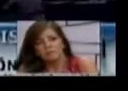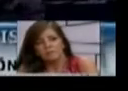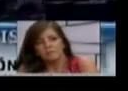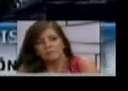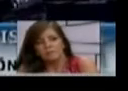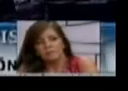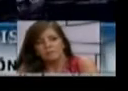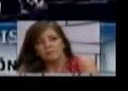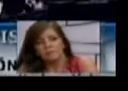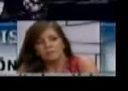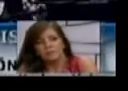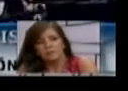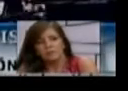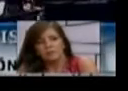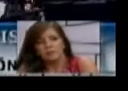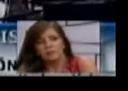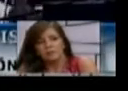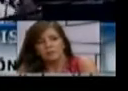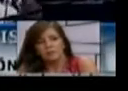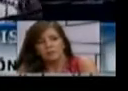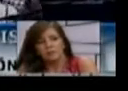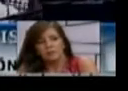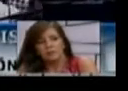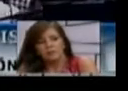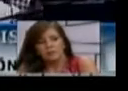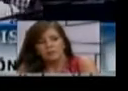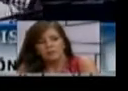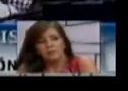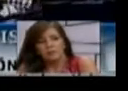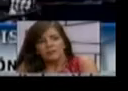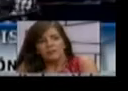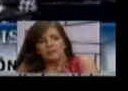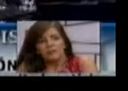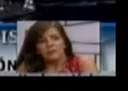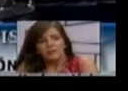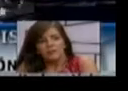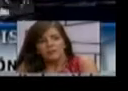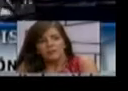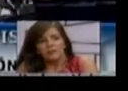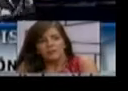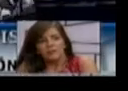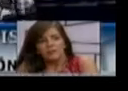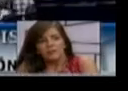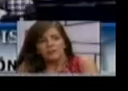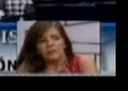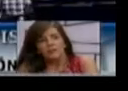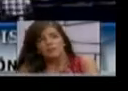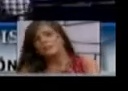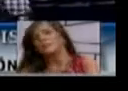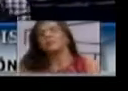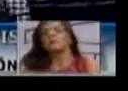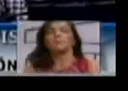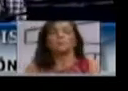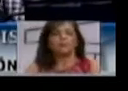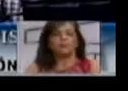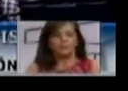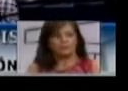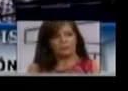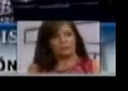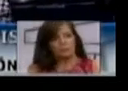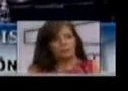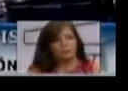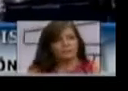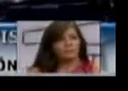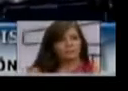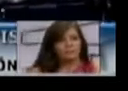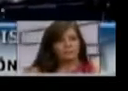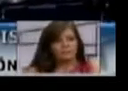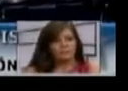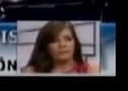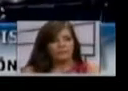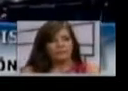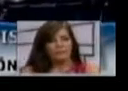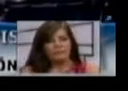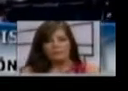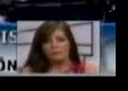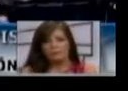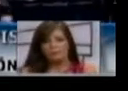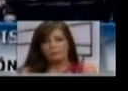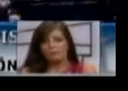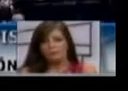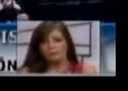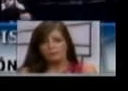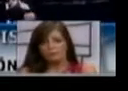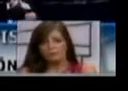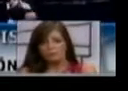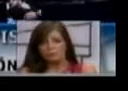habló en términos como debería haber hablado de la cuestión de la inseguridad. La creación de un Ministerio de Seguridad no es la